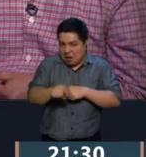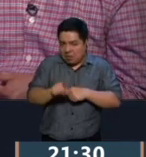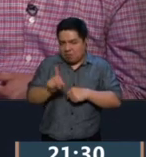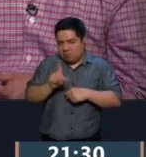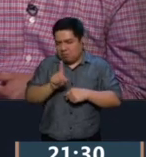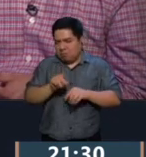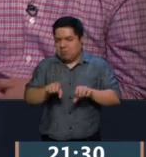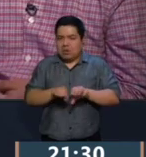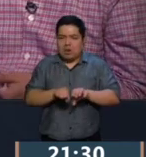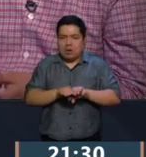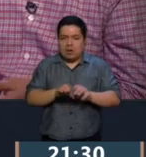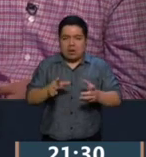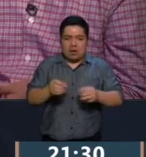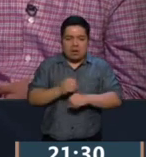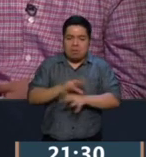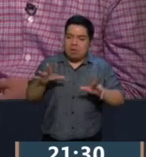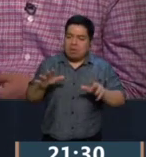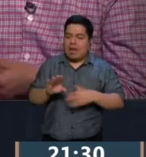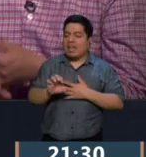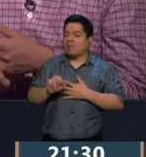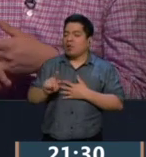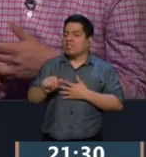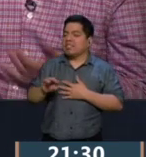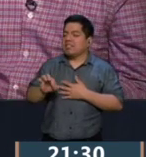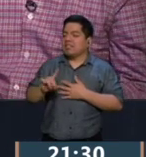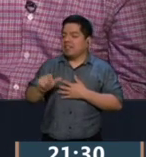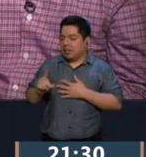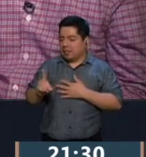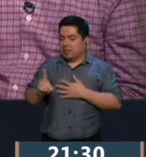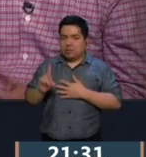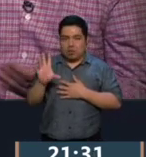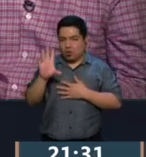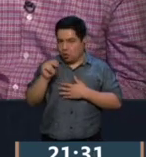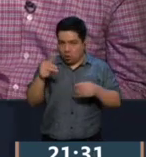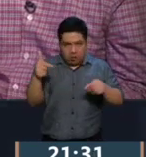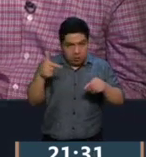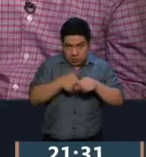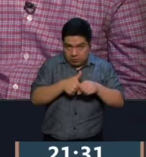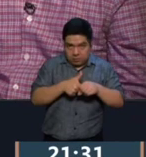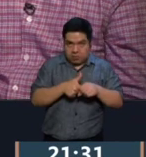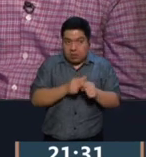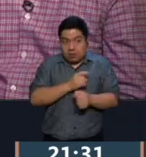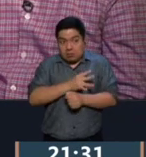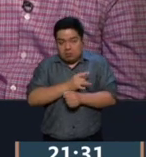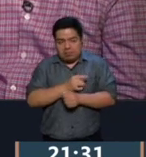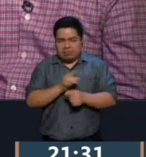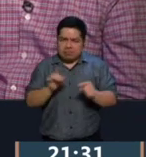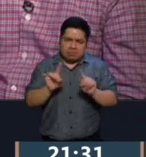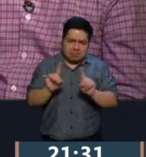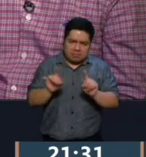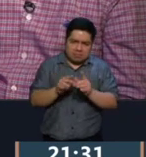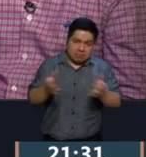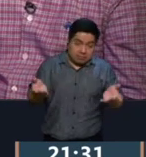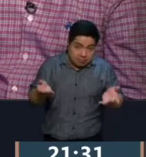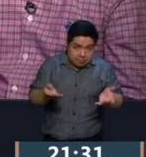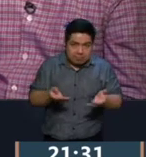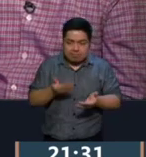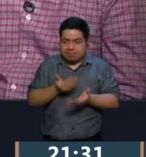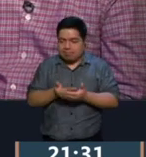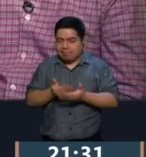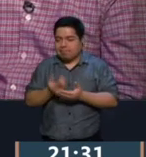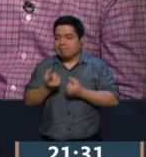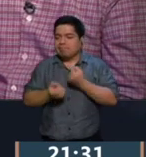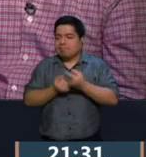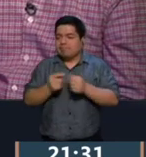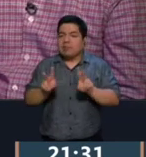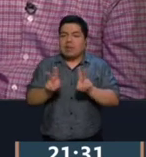índice de explosividad, es decir, digamos, no es un combustible, no tenemos que tener miedo. Sin duda hay vecinos que